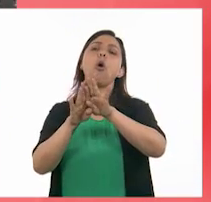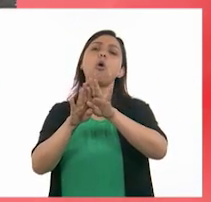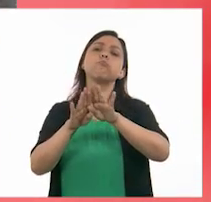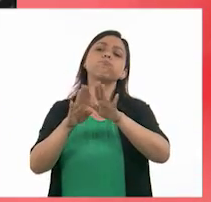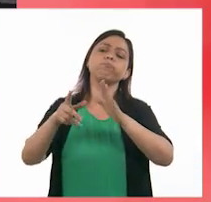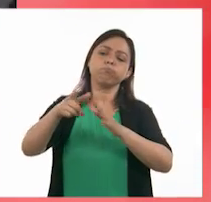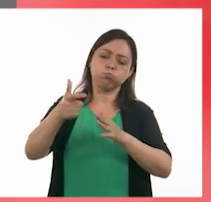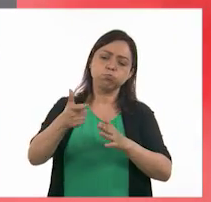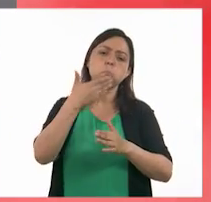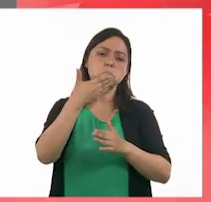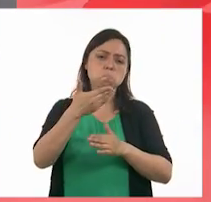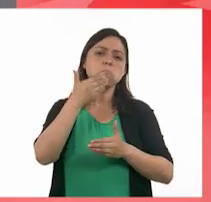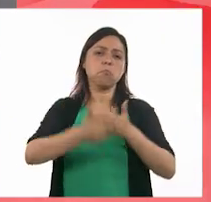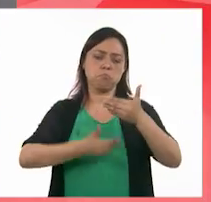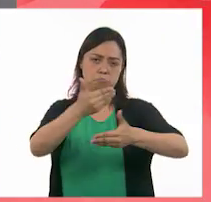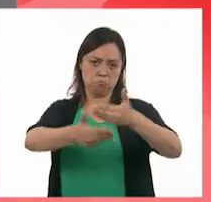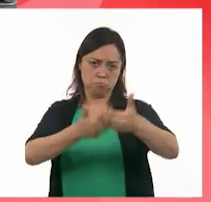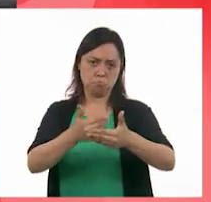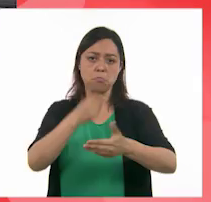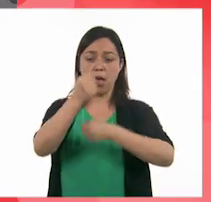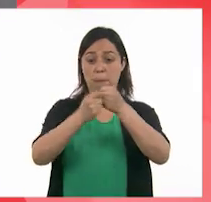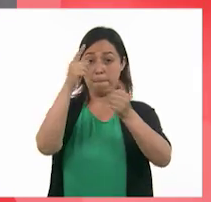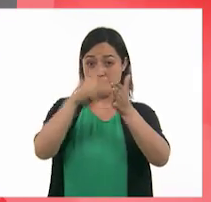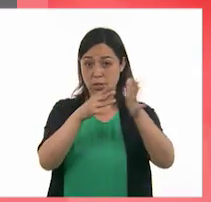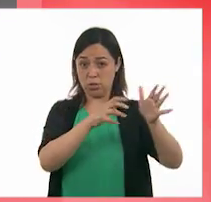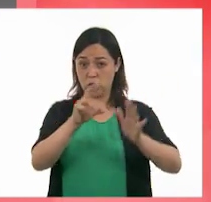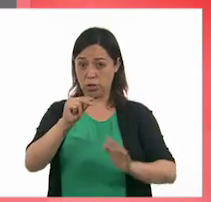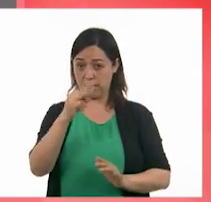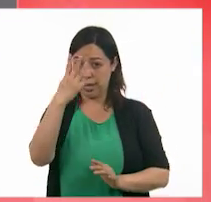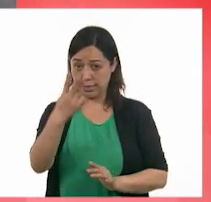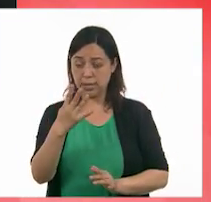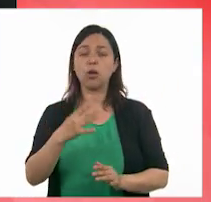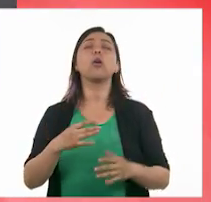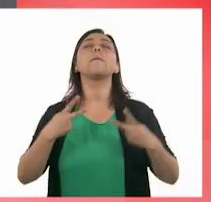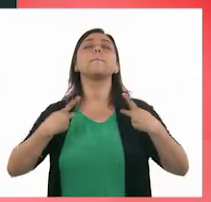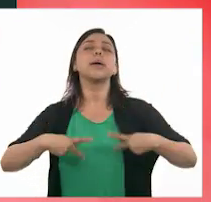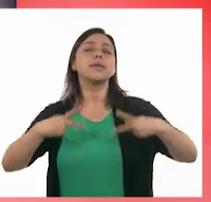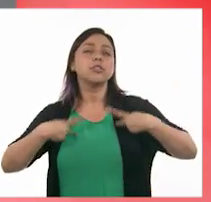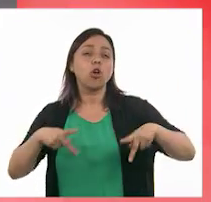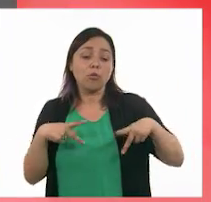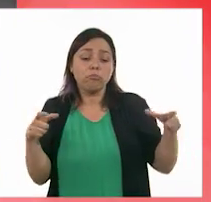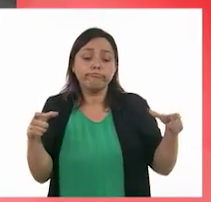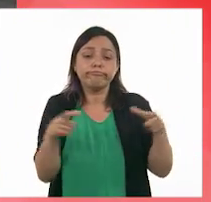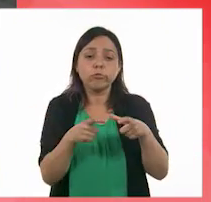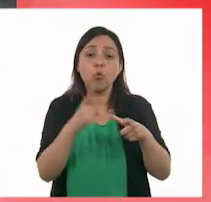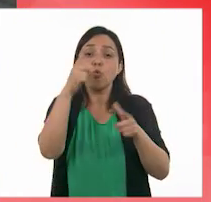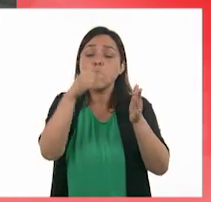En 1985, la población del estado de Baja California era de